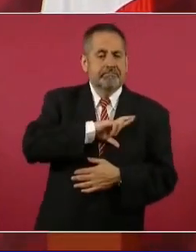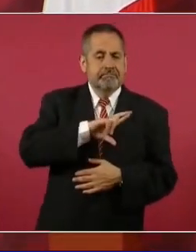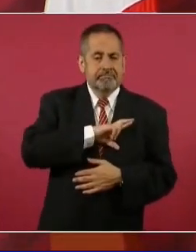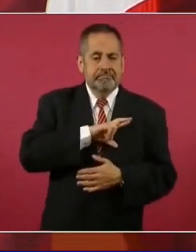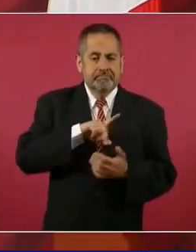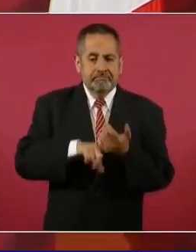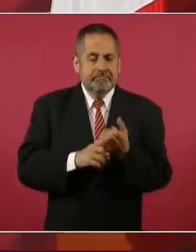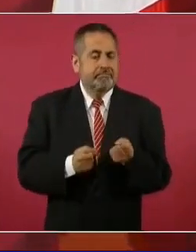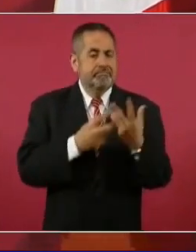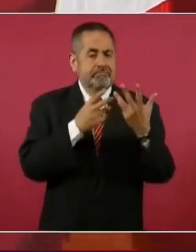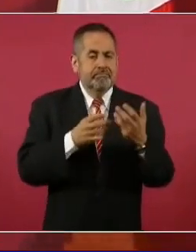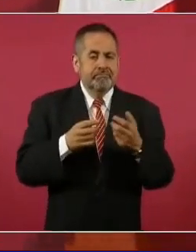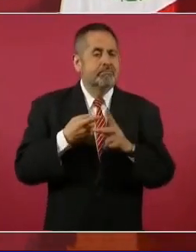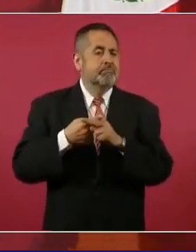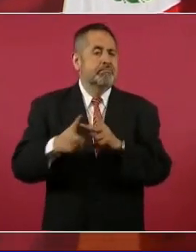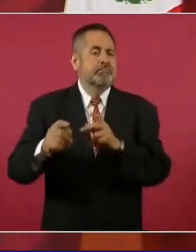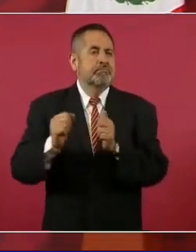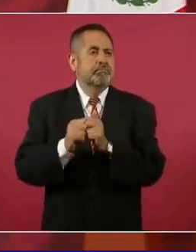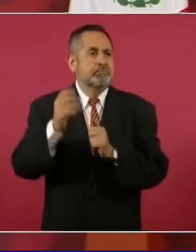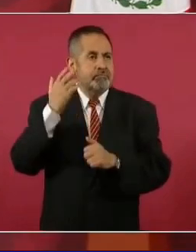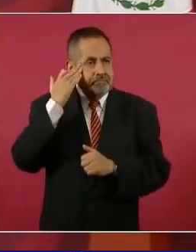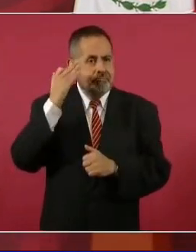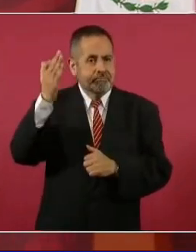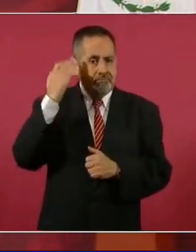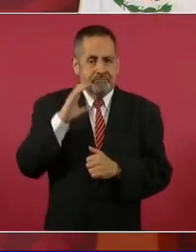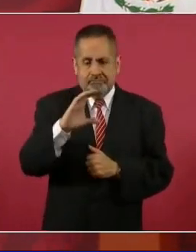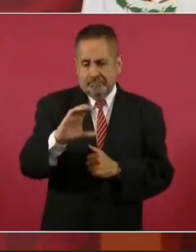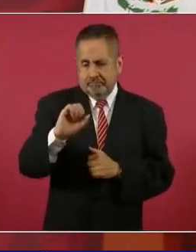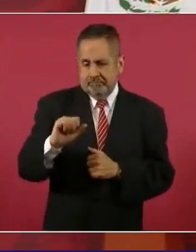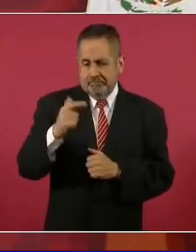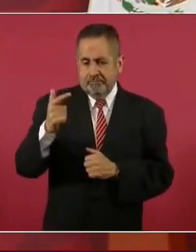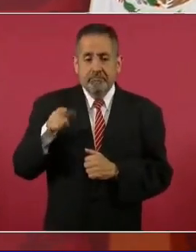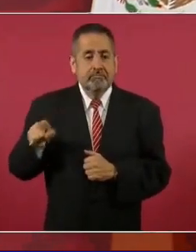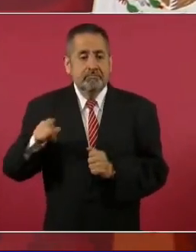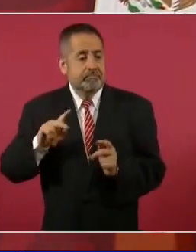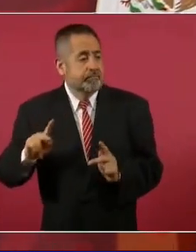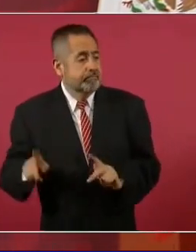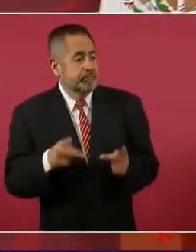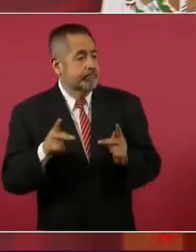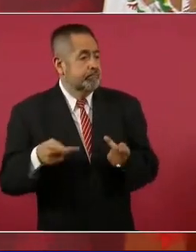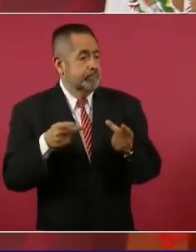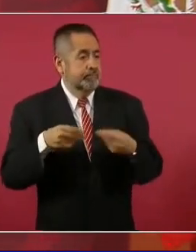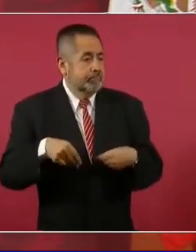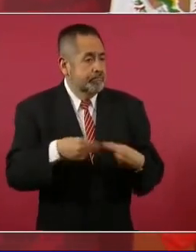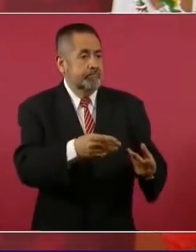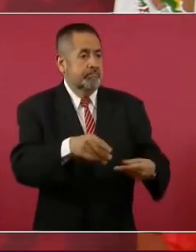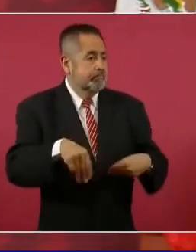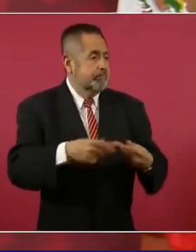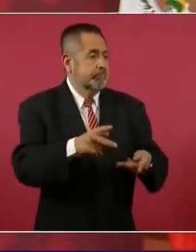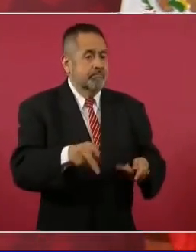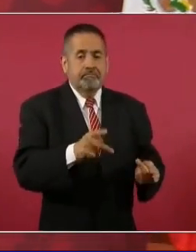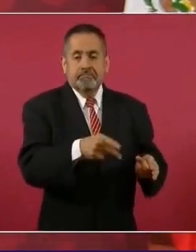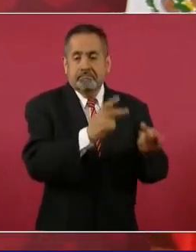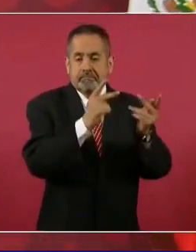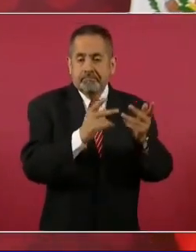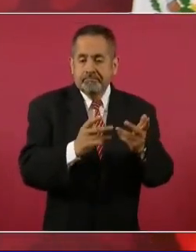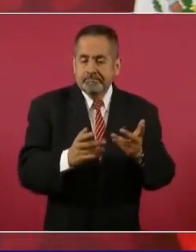que se inició con Salinas, de la industria eléctrica nacional.